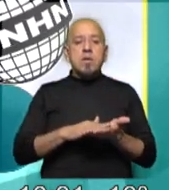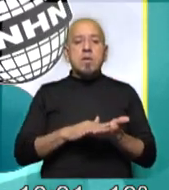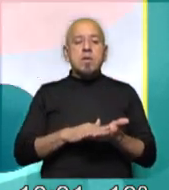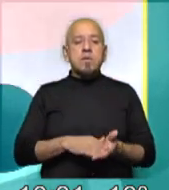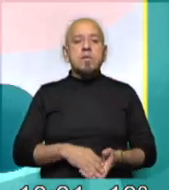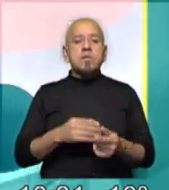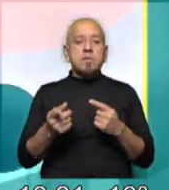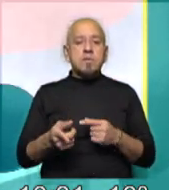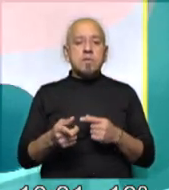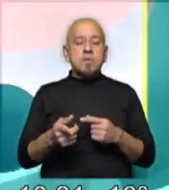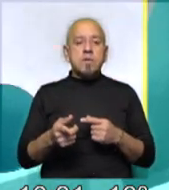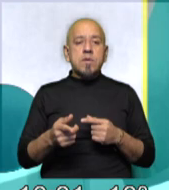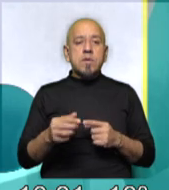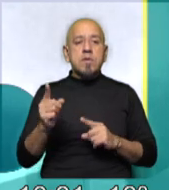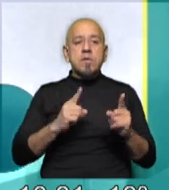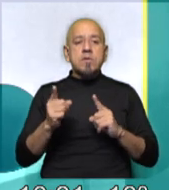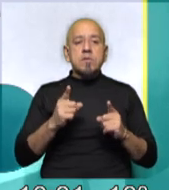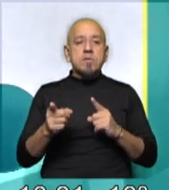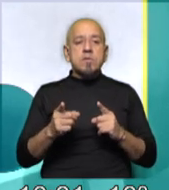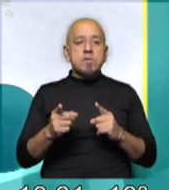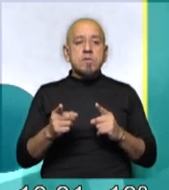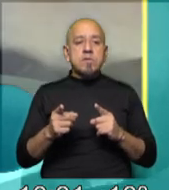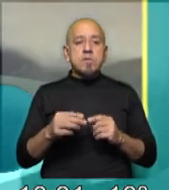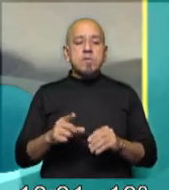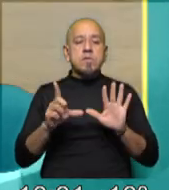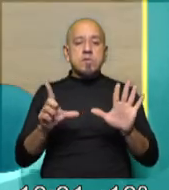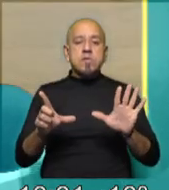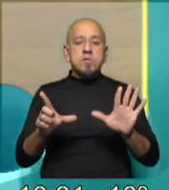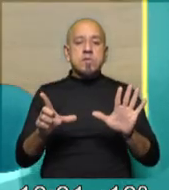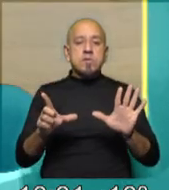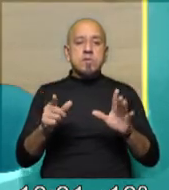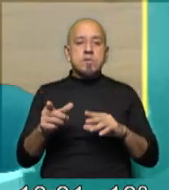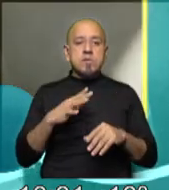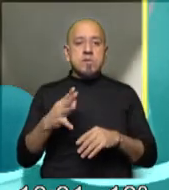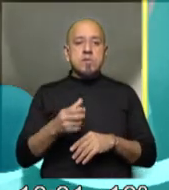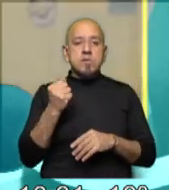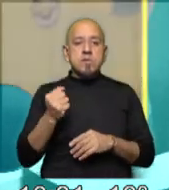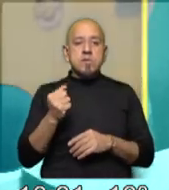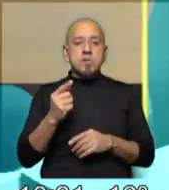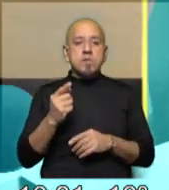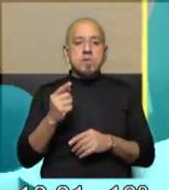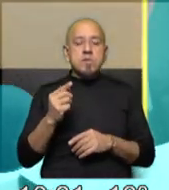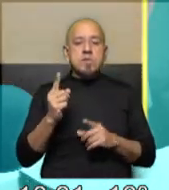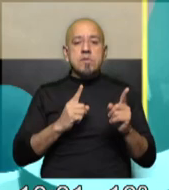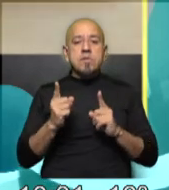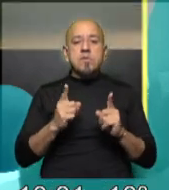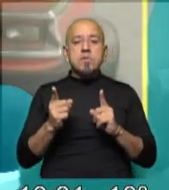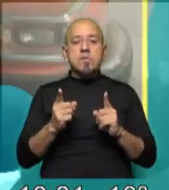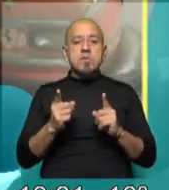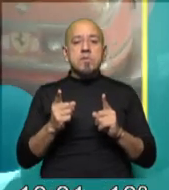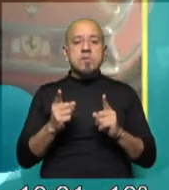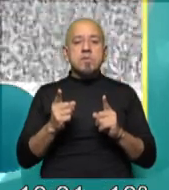bastante. Y en algunos de los capítulos, en uno de estos 7 capítulos, van a encontrar seguramente algún punto, algún link